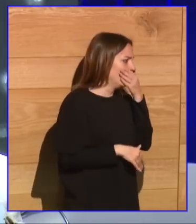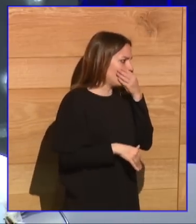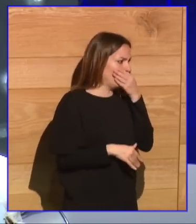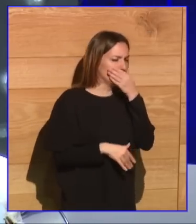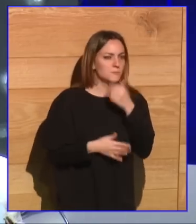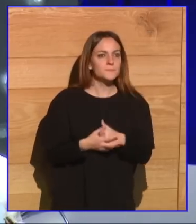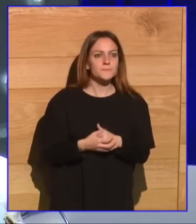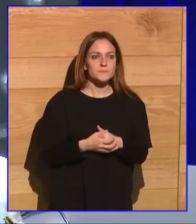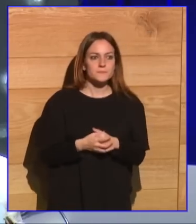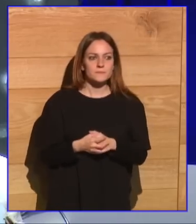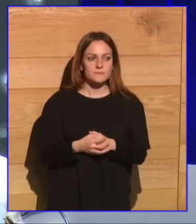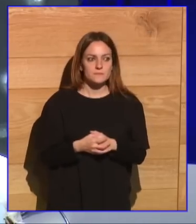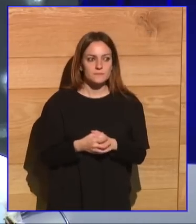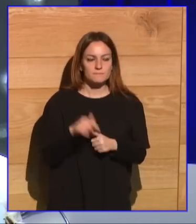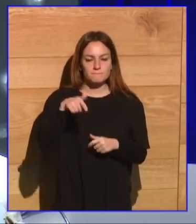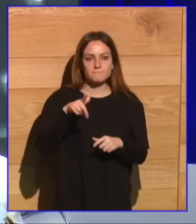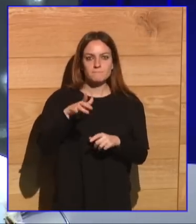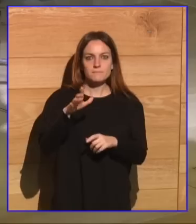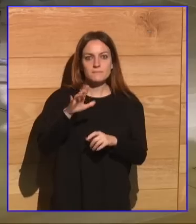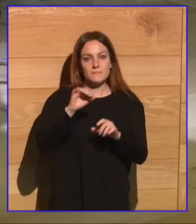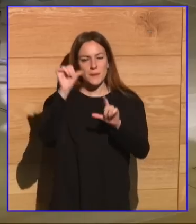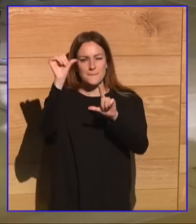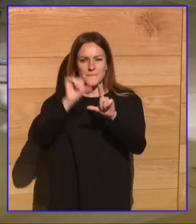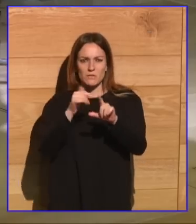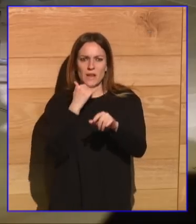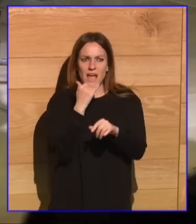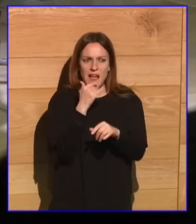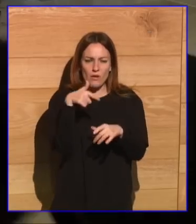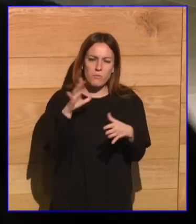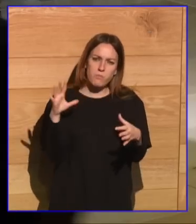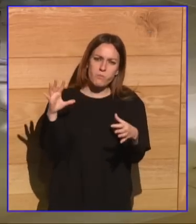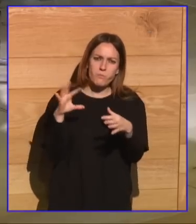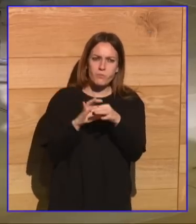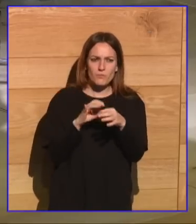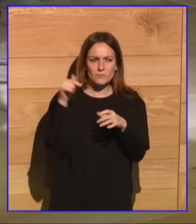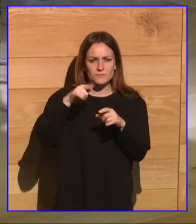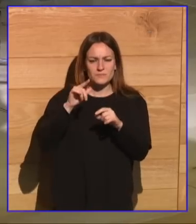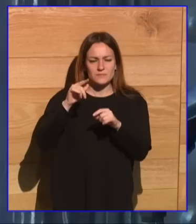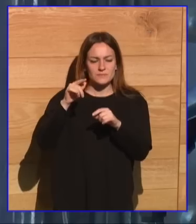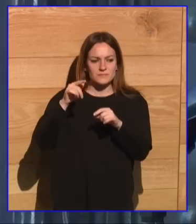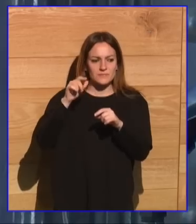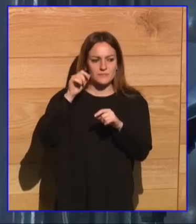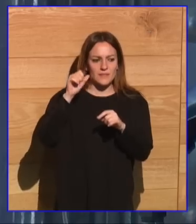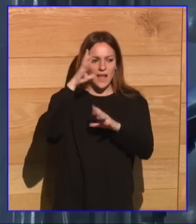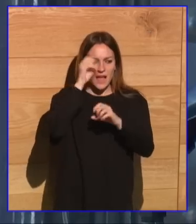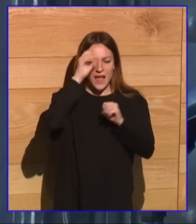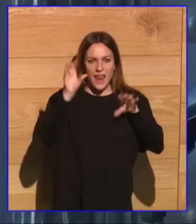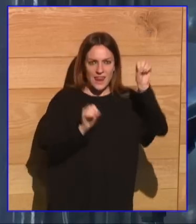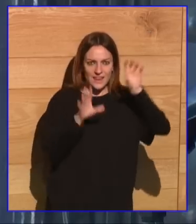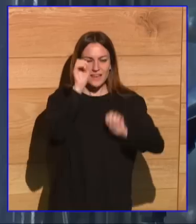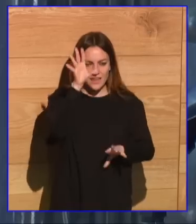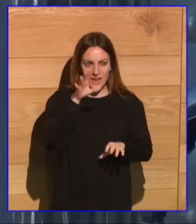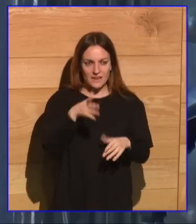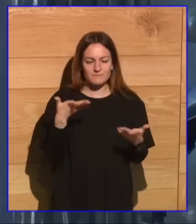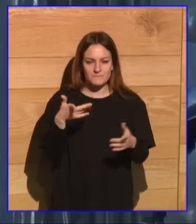Hay una atmósfera de la película de mundo roto que es muy alienígena para lo que es Parker, que tiende a mirar